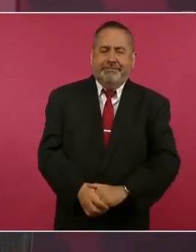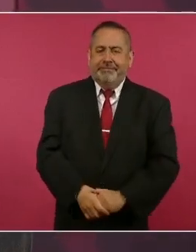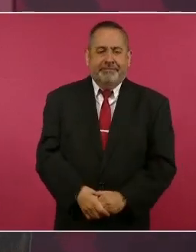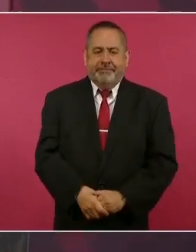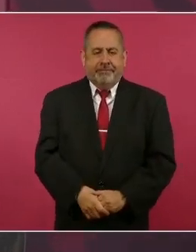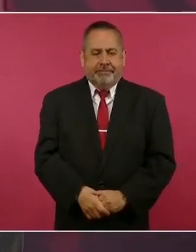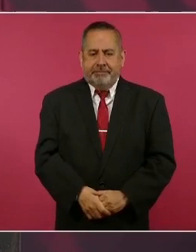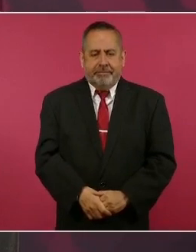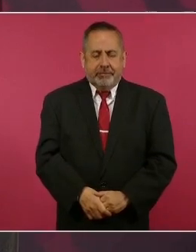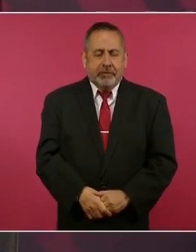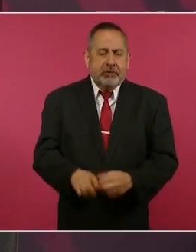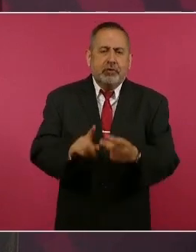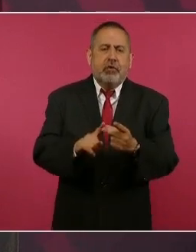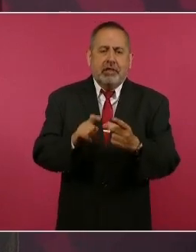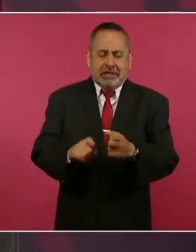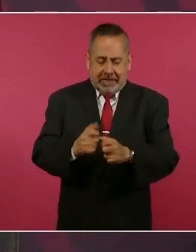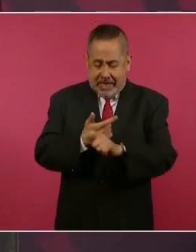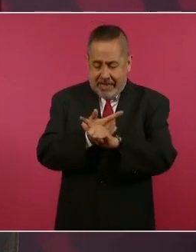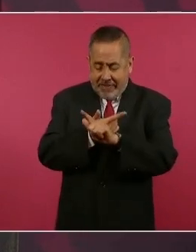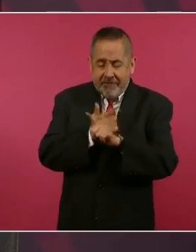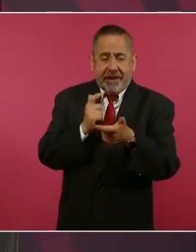Y las libertades,